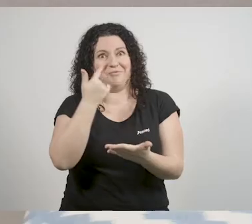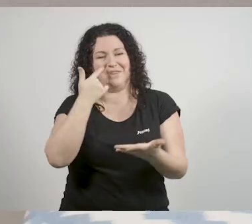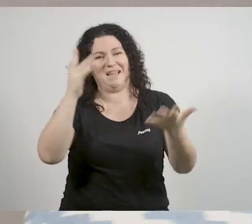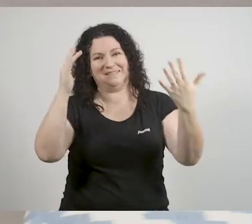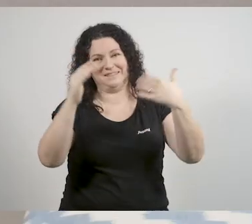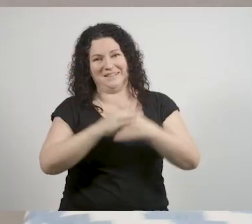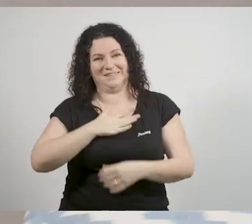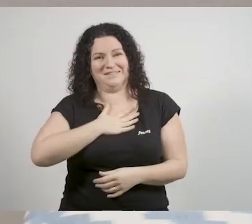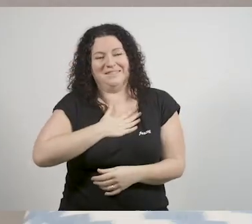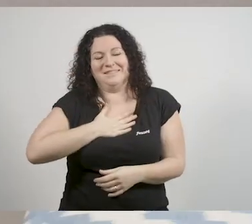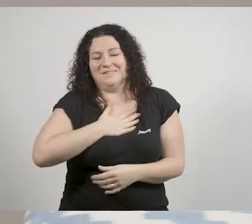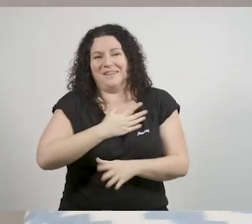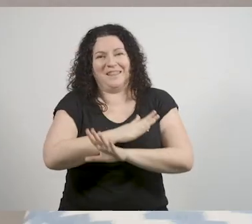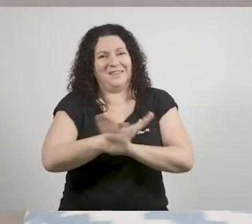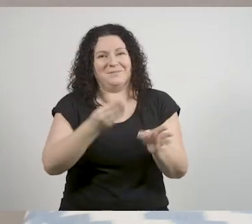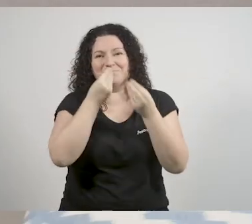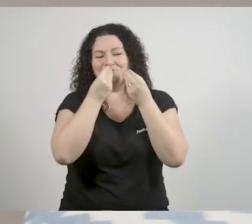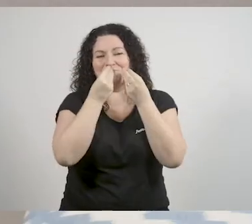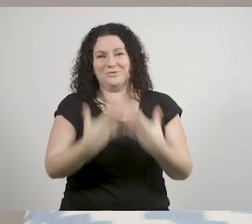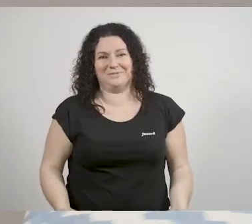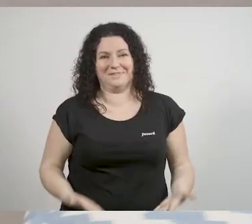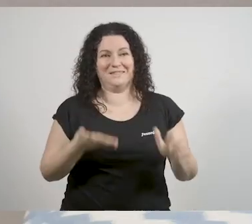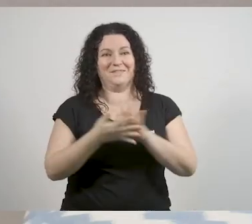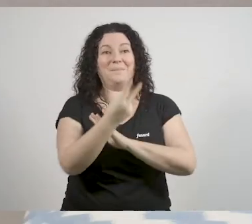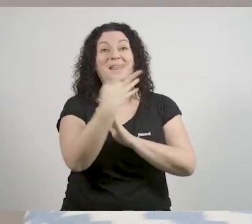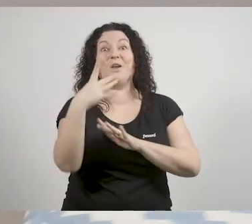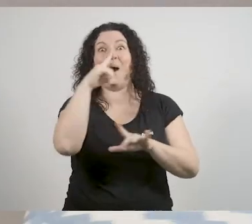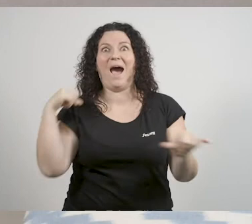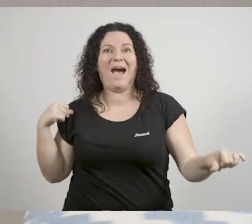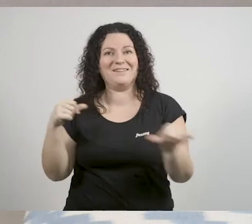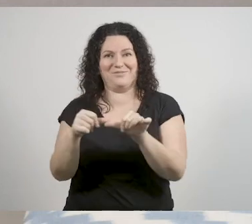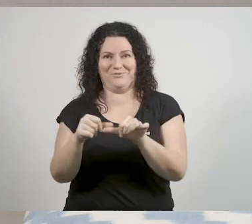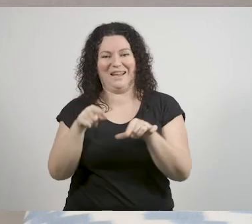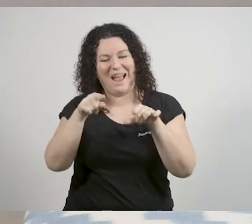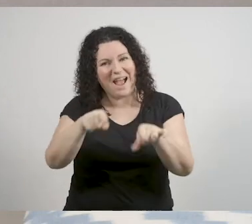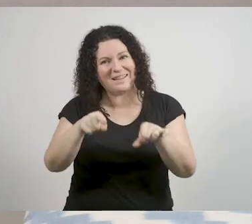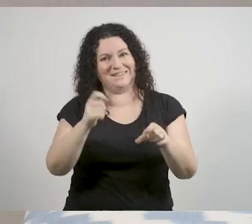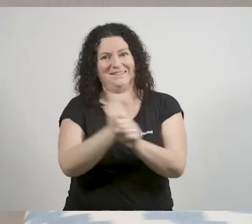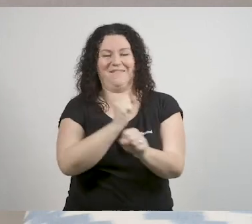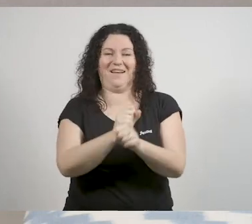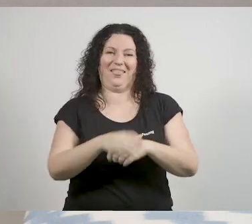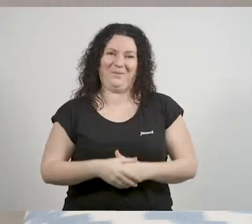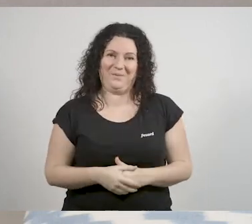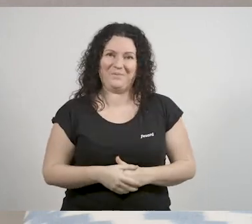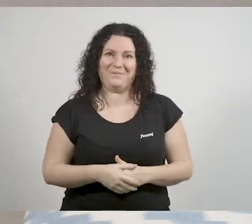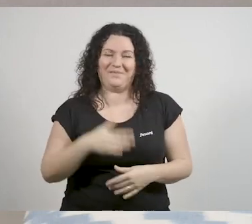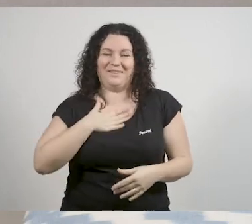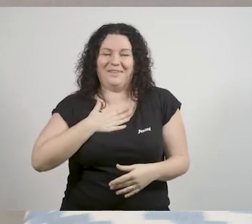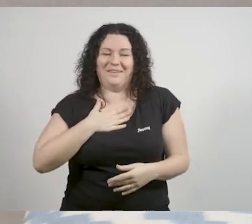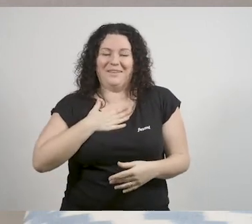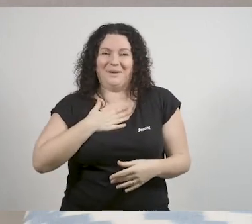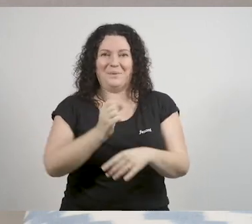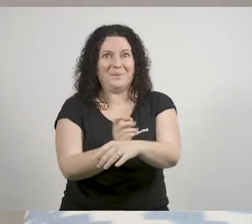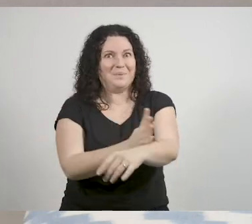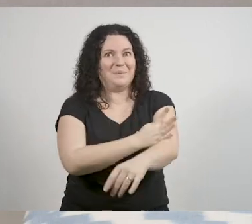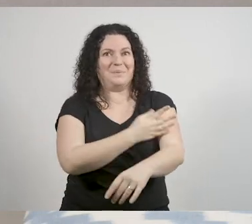No os pueden imaginar para mí la satisfacción que es el saber que son 25 años que vamos a cumplir ahí.